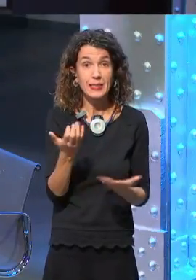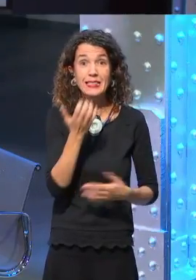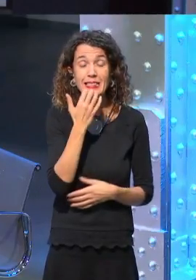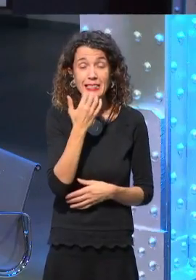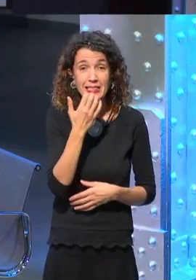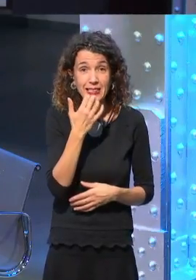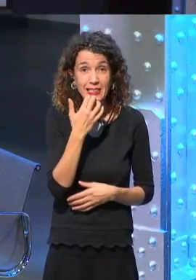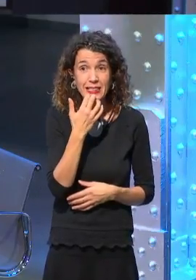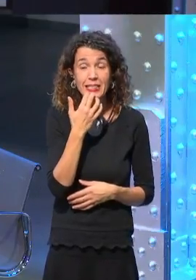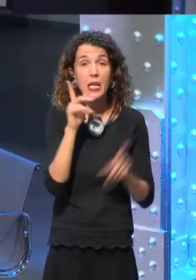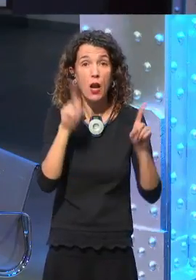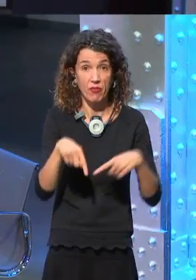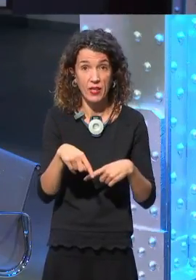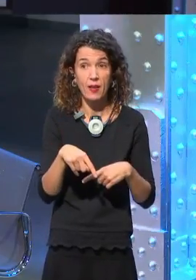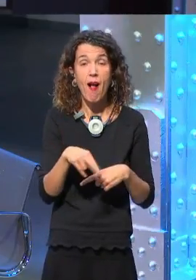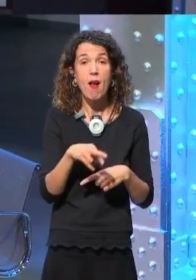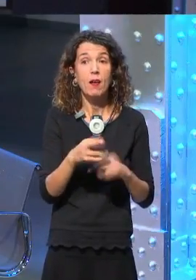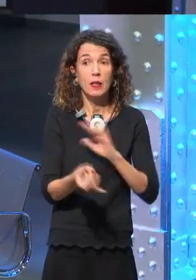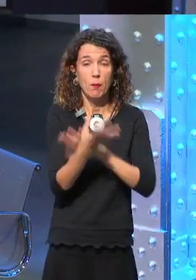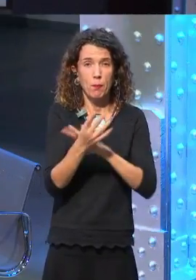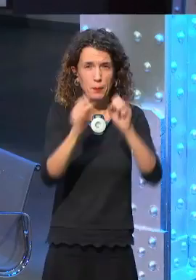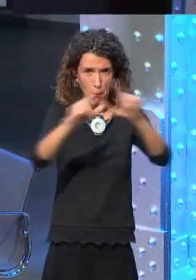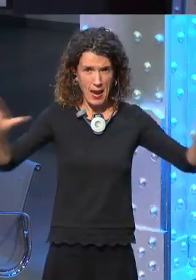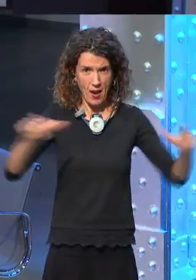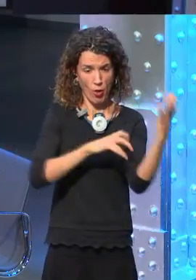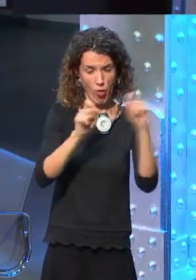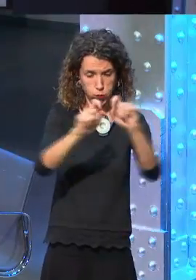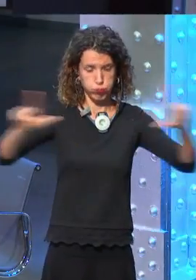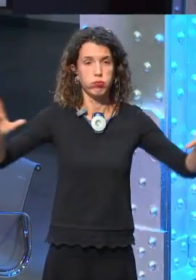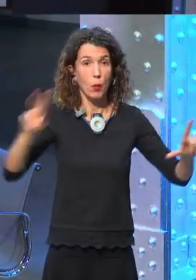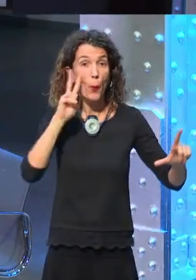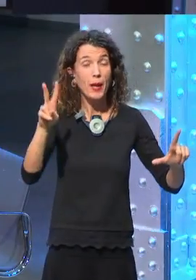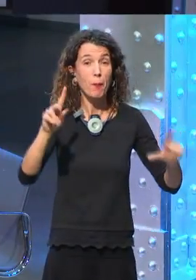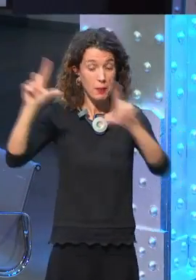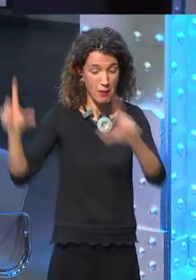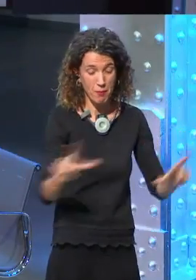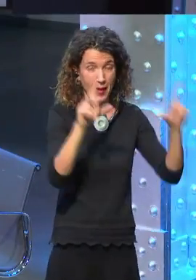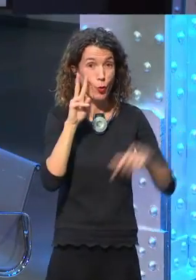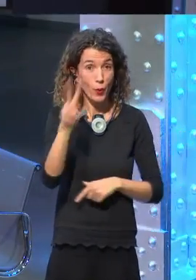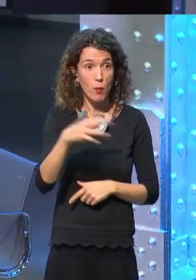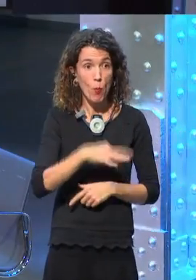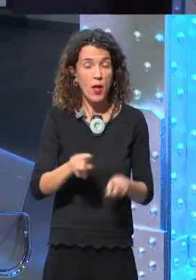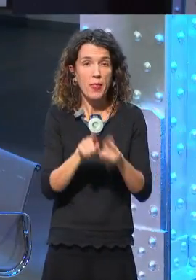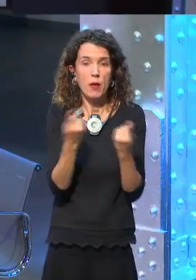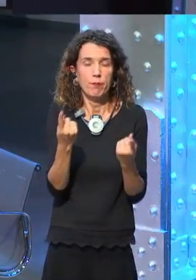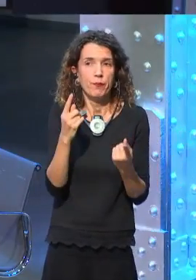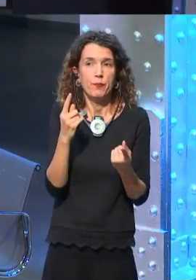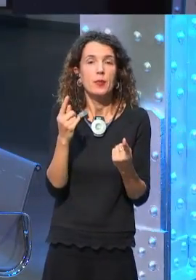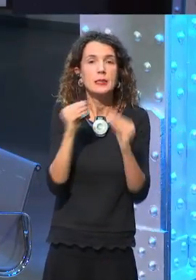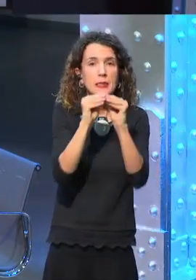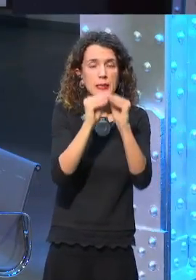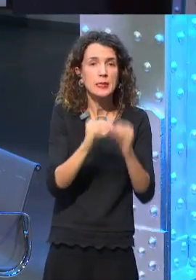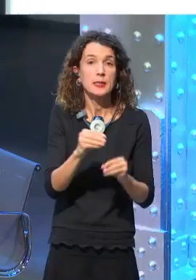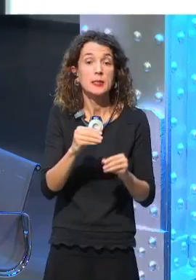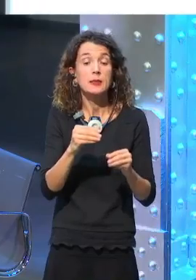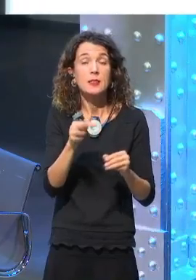Si se renderizan todas las partes, en un primer plano se ve la parte sin tratar y la más